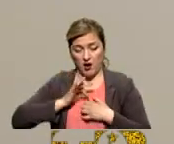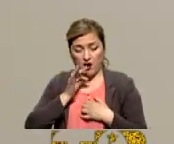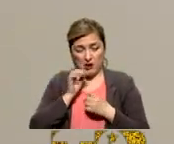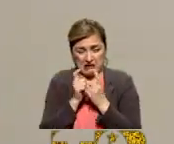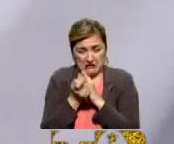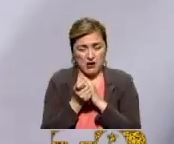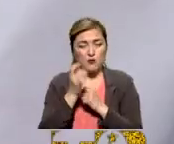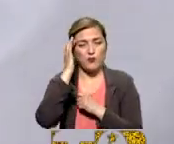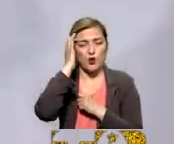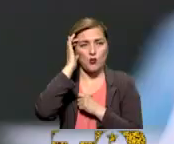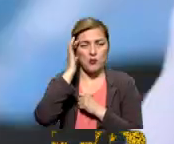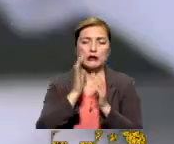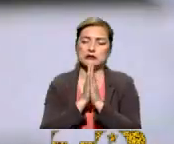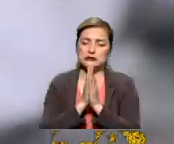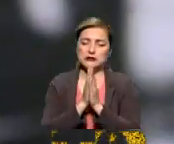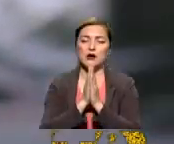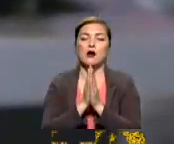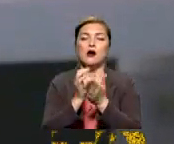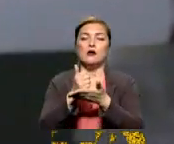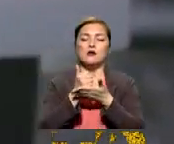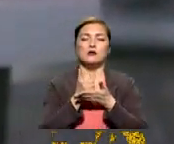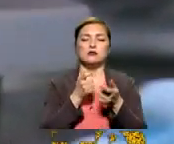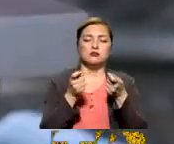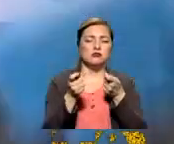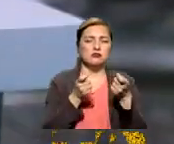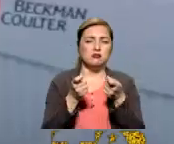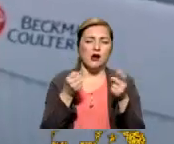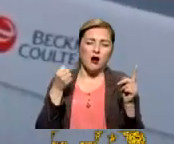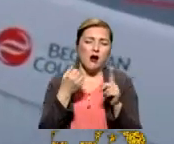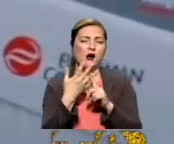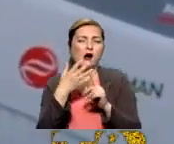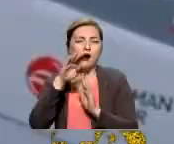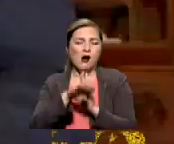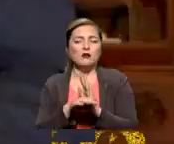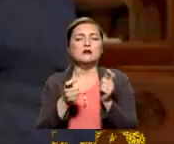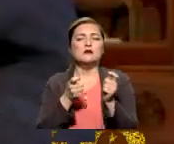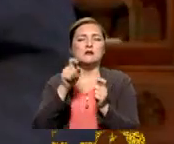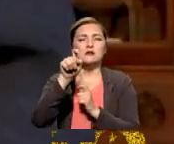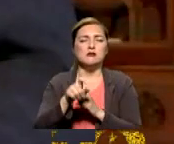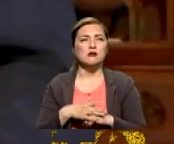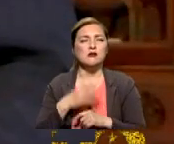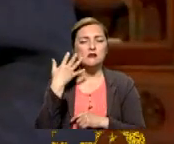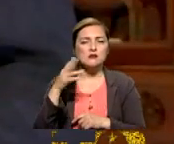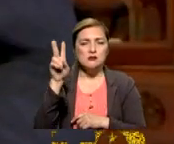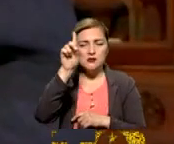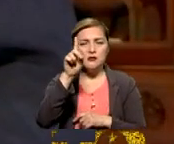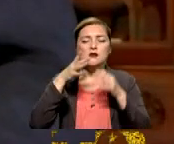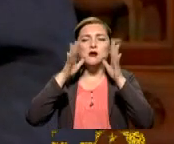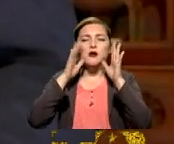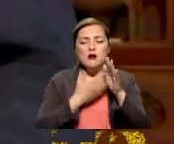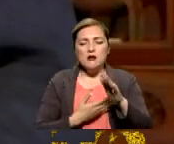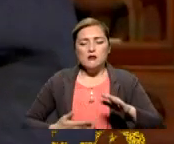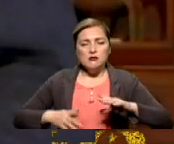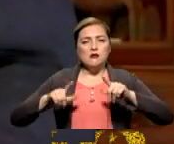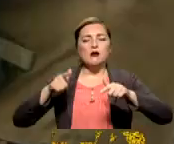motivo de preocupación, por lo que cualquier medida que ayude a mitigar el embate de la pandemia es necesaria. El 21 de diciembre pasado, el presidente Moreno